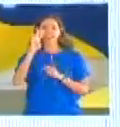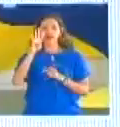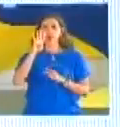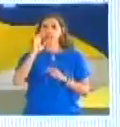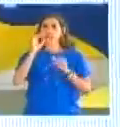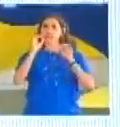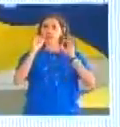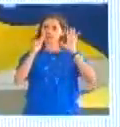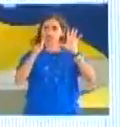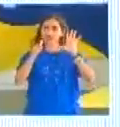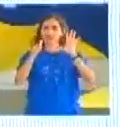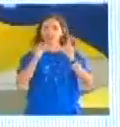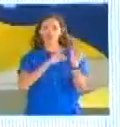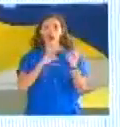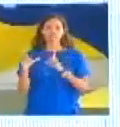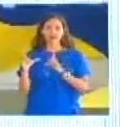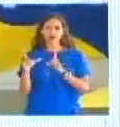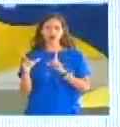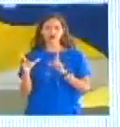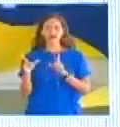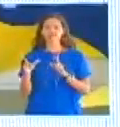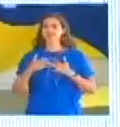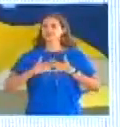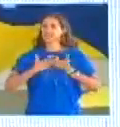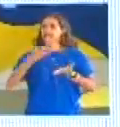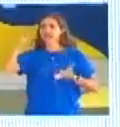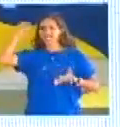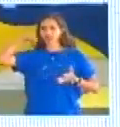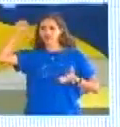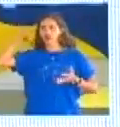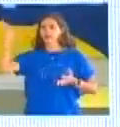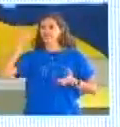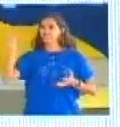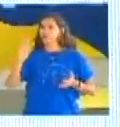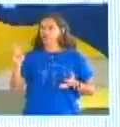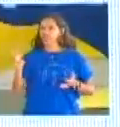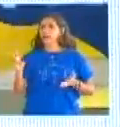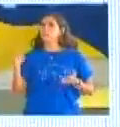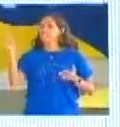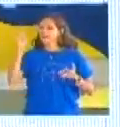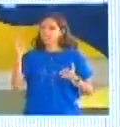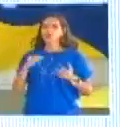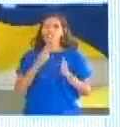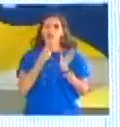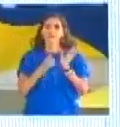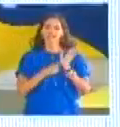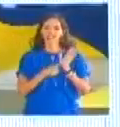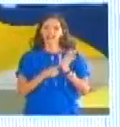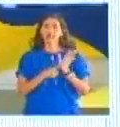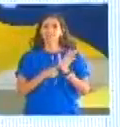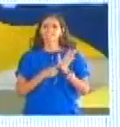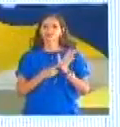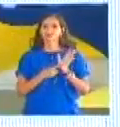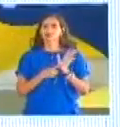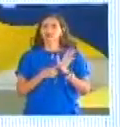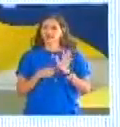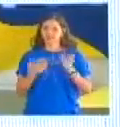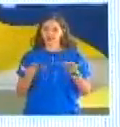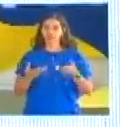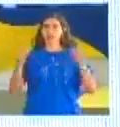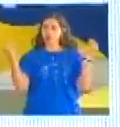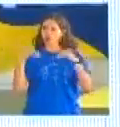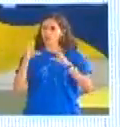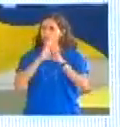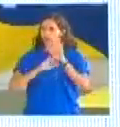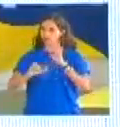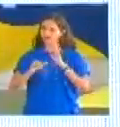2406. ¿Estamos listos? Vamos a regalarle este video a Venezuela para que Venezuela entera se ponga en situación